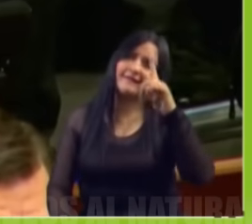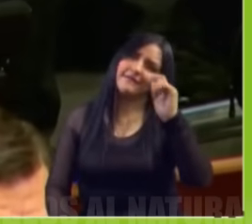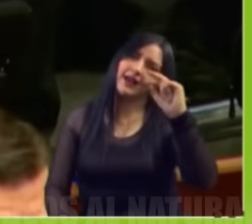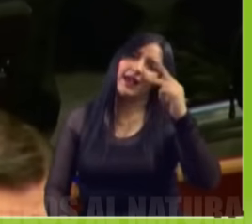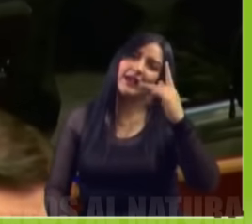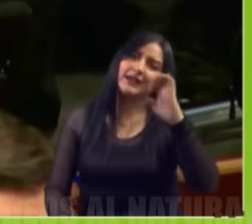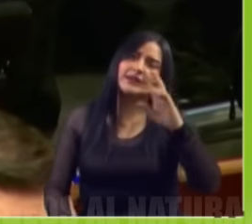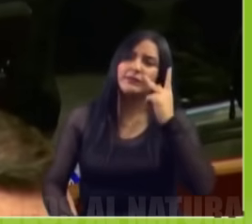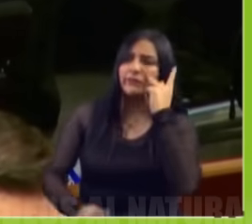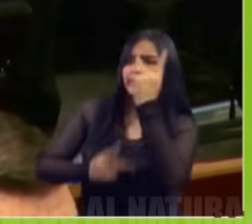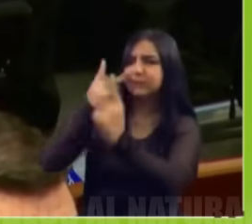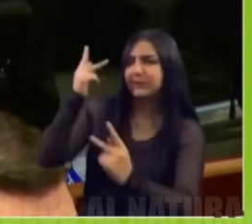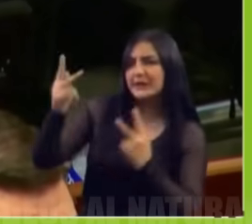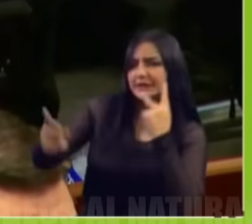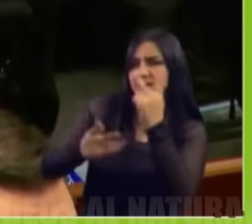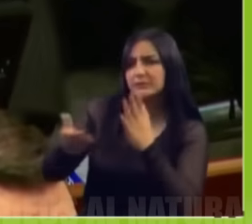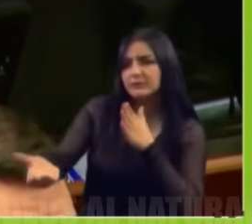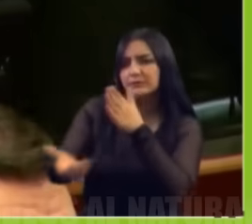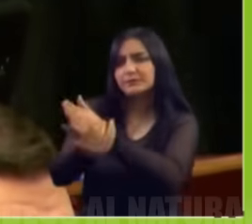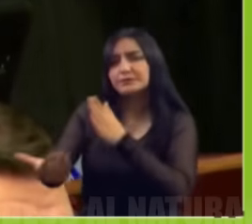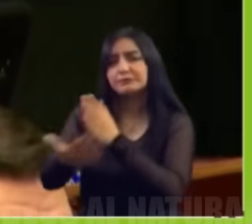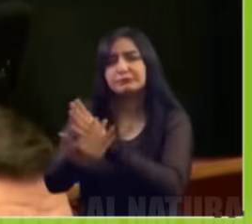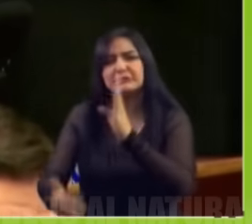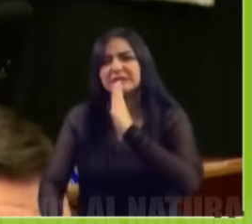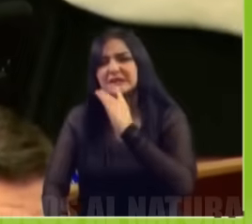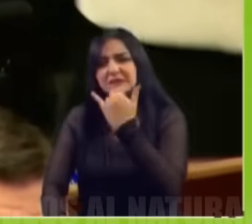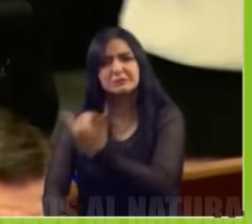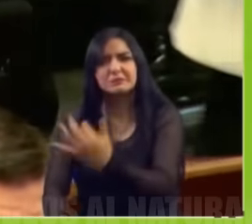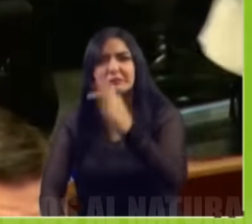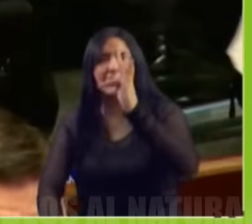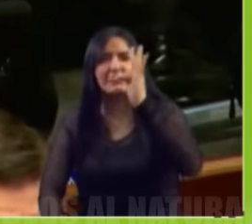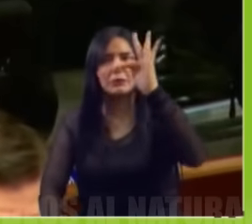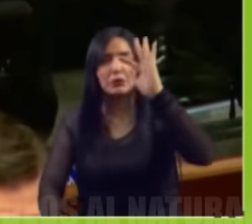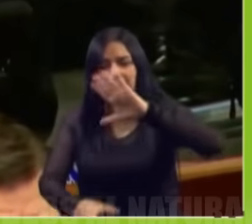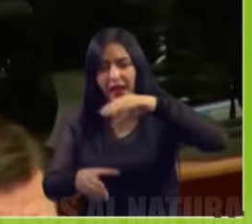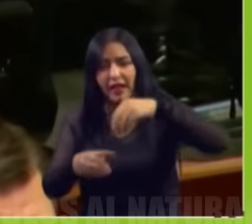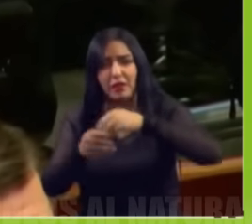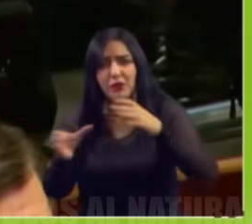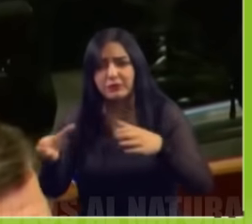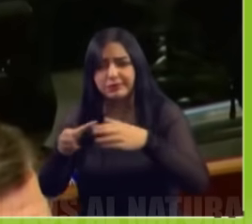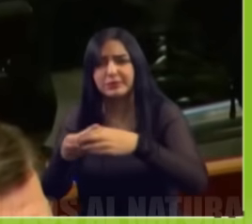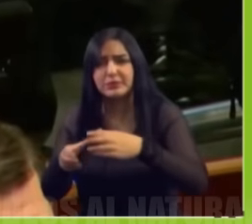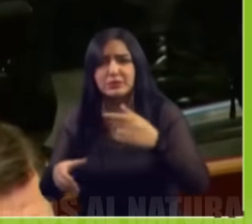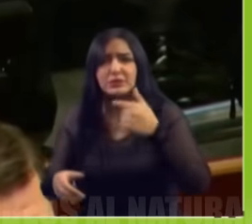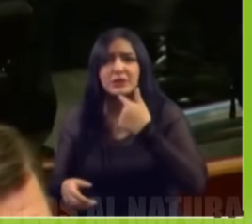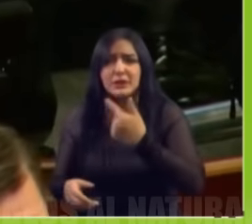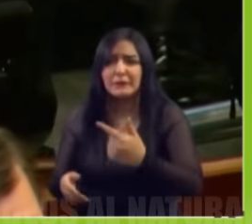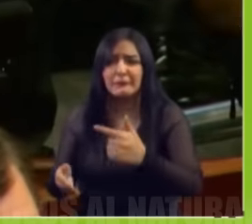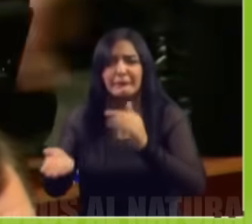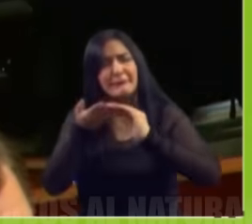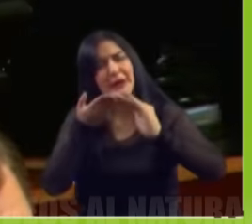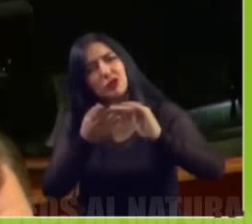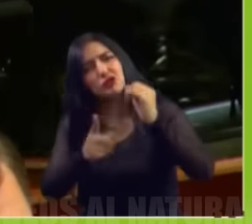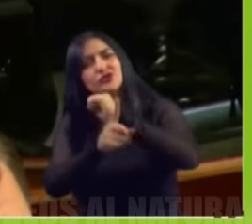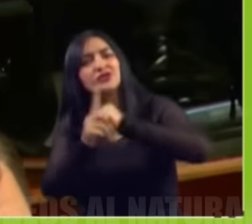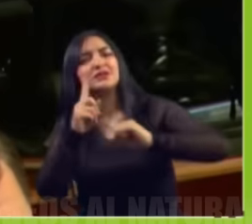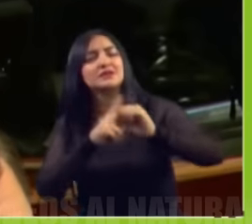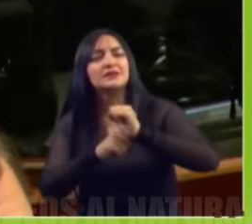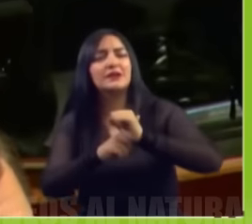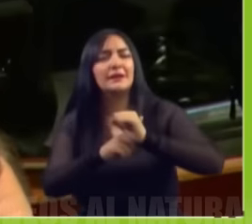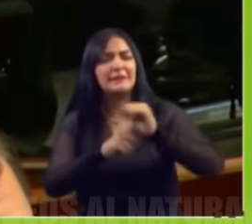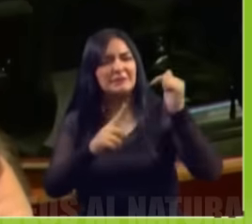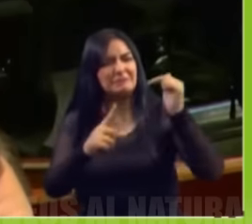que, según los reos, los testimonios de los que estaban allá adentro, se ofrecía un perdón social. Un